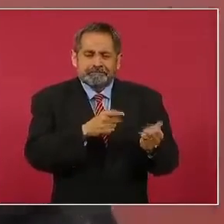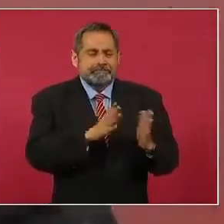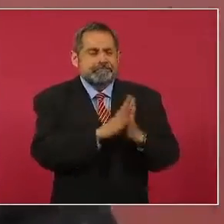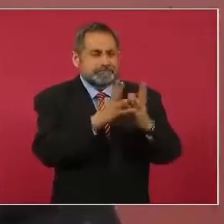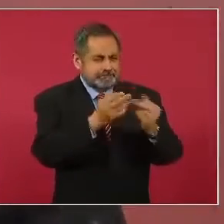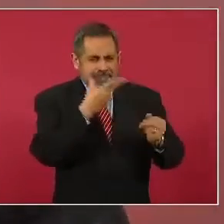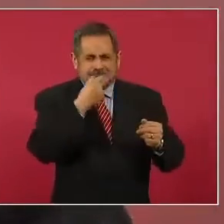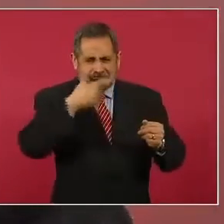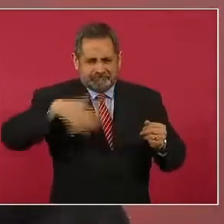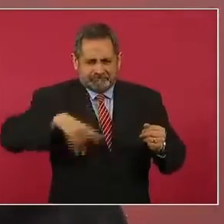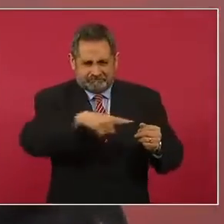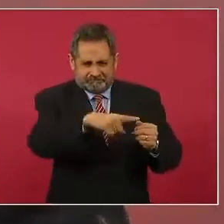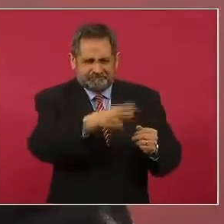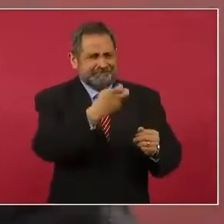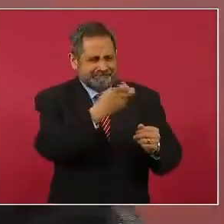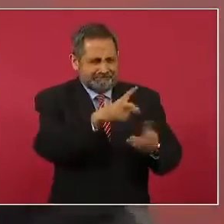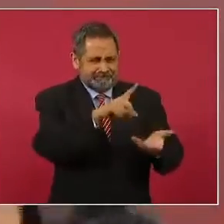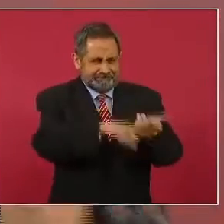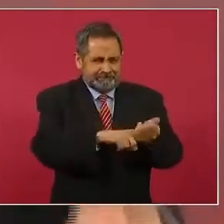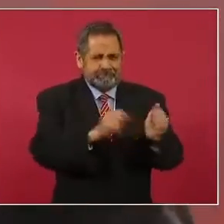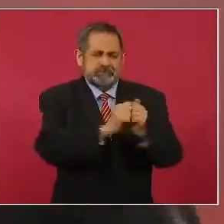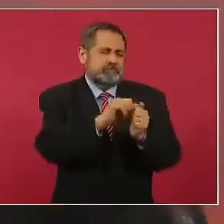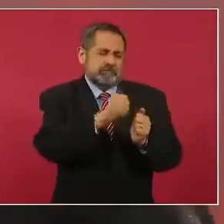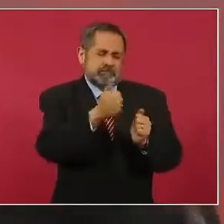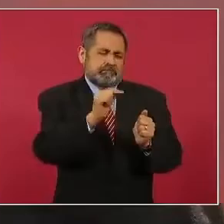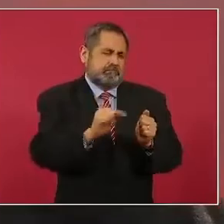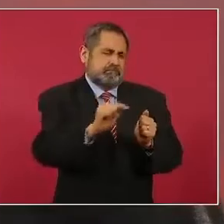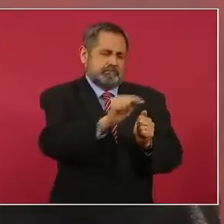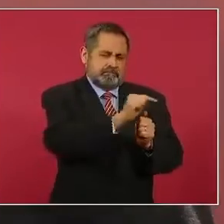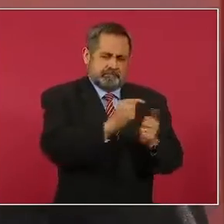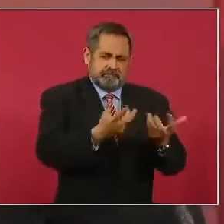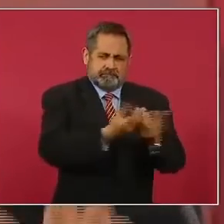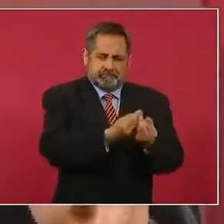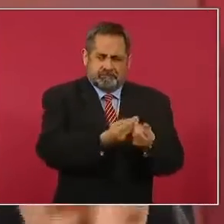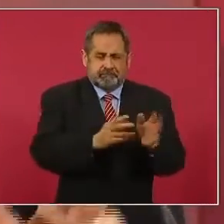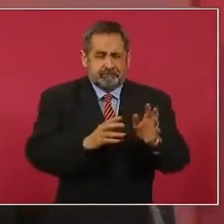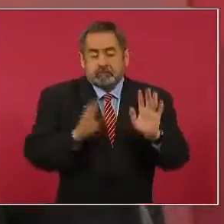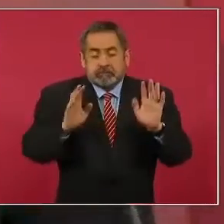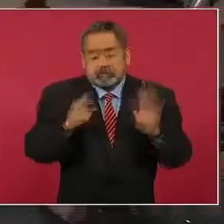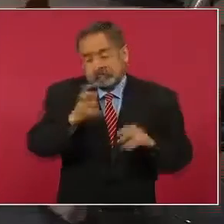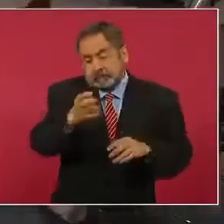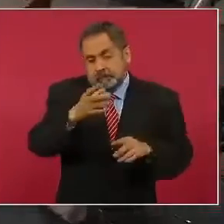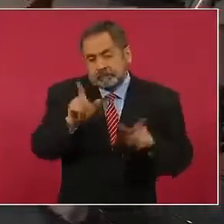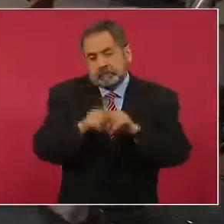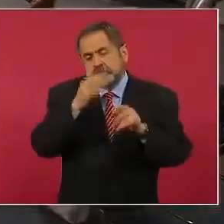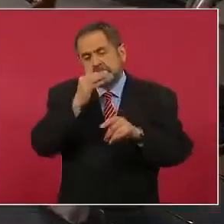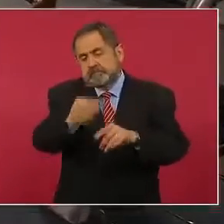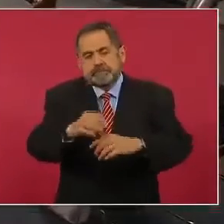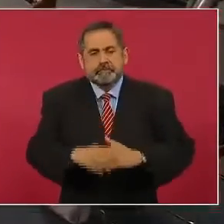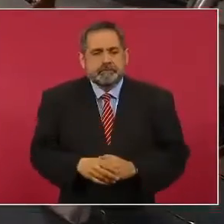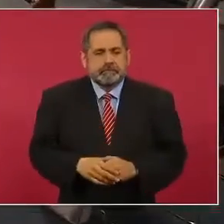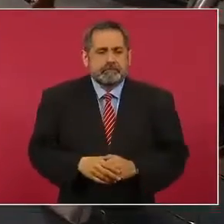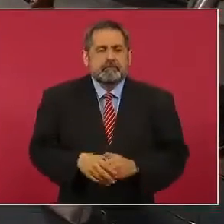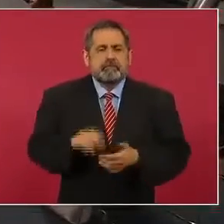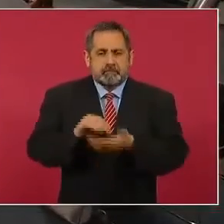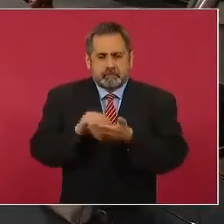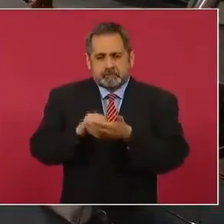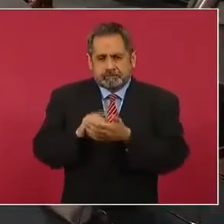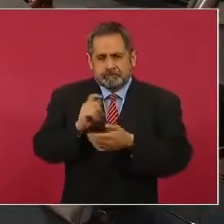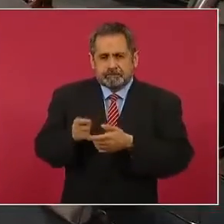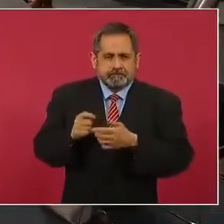participó este señor, junto con otros. Eso es lo que puedo comentar. Se está